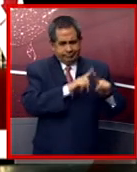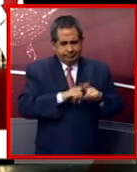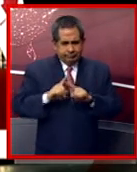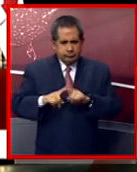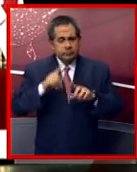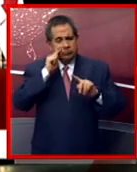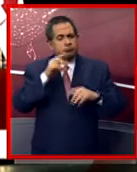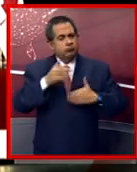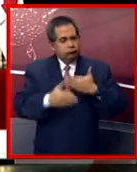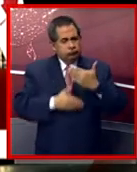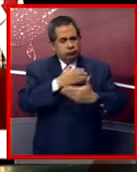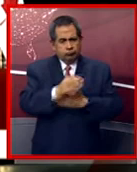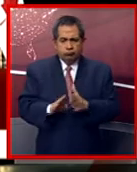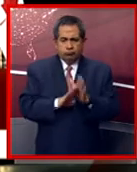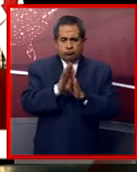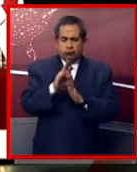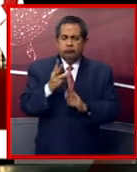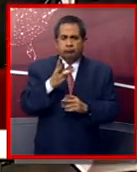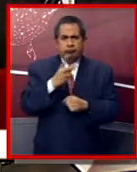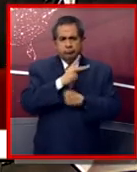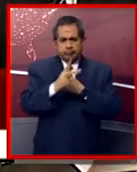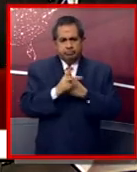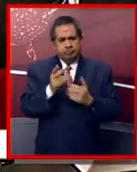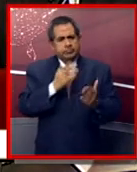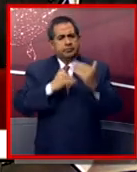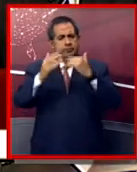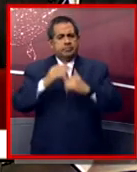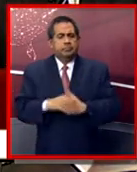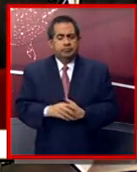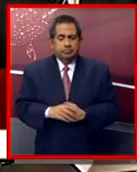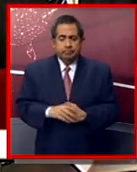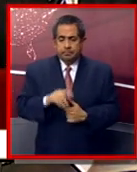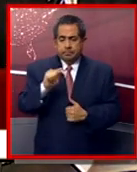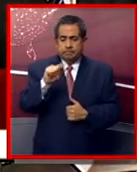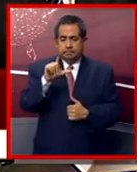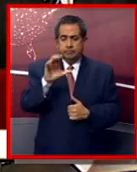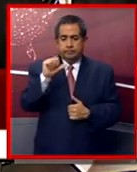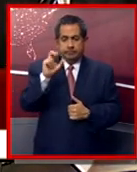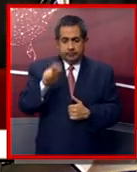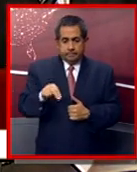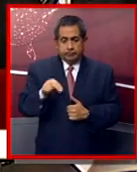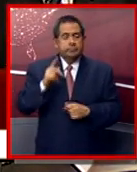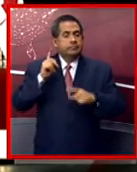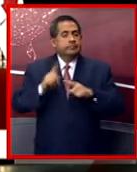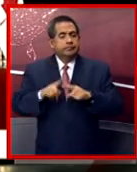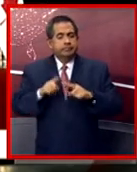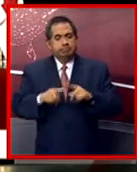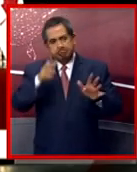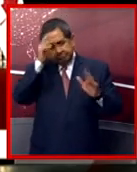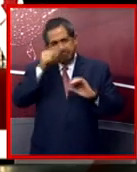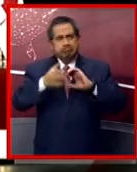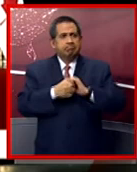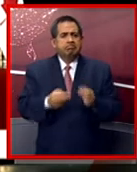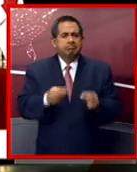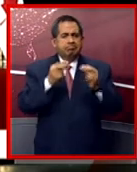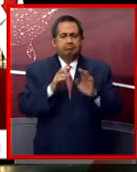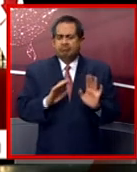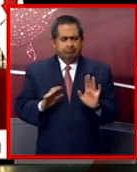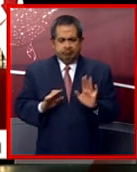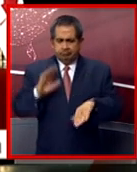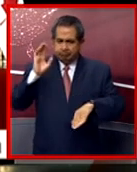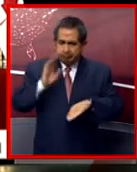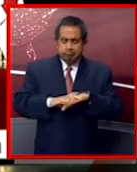permitido un desarrollo para los tres países. El Tratado de Libre Comercio representa más que un simple acuerdo comercial,